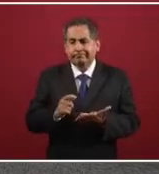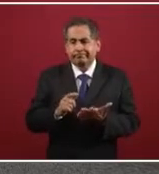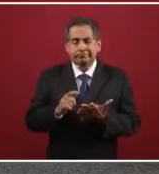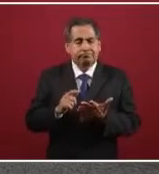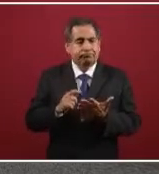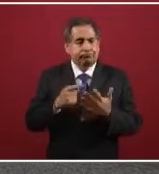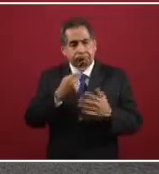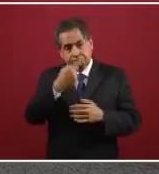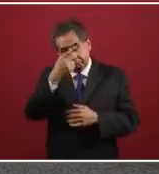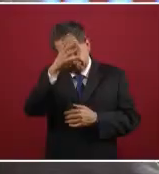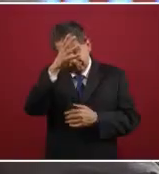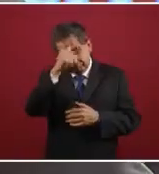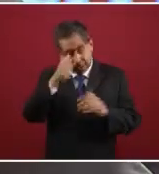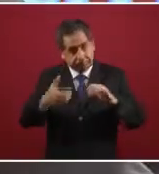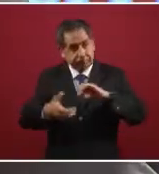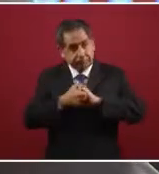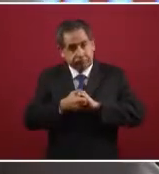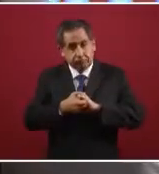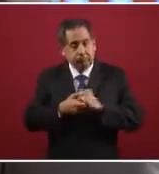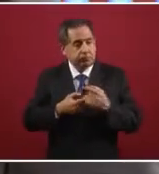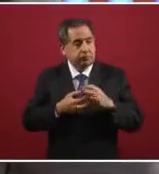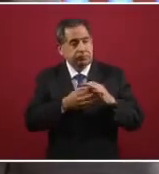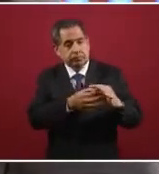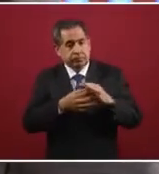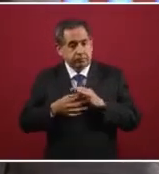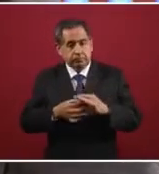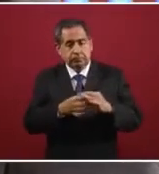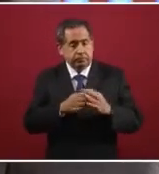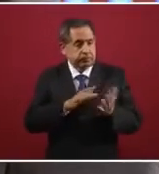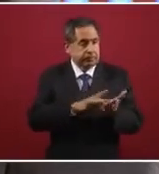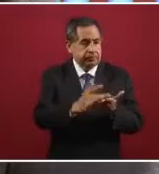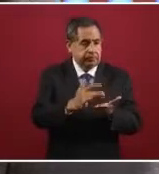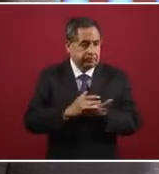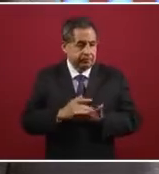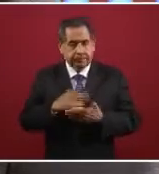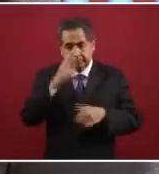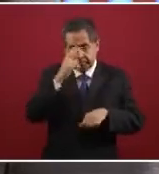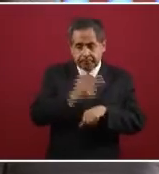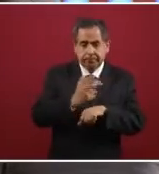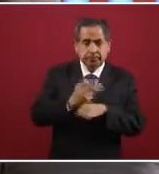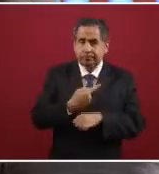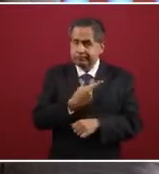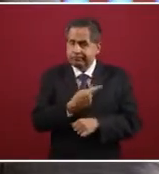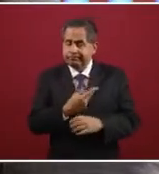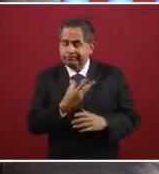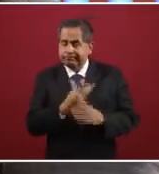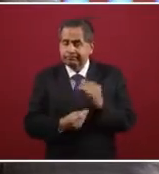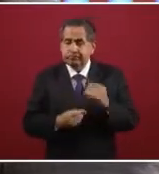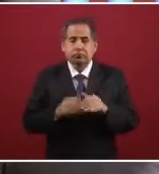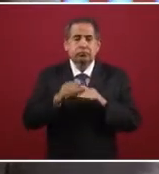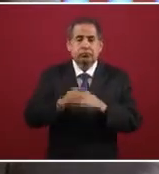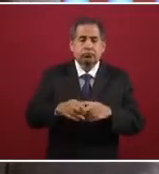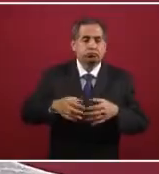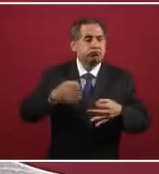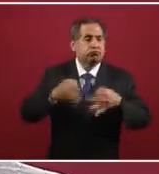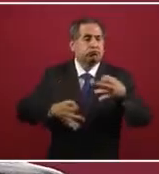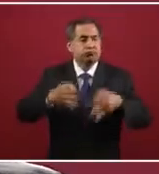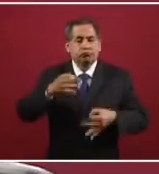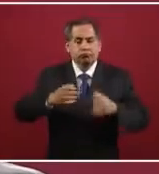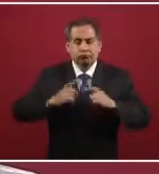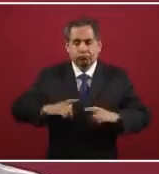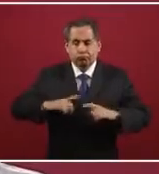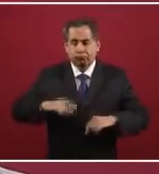los acuerdos bilaterales de cooperación entre México y Estados Unidos en materia judicial y